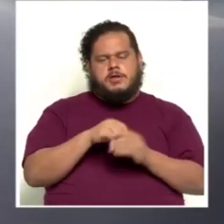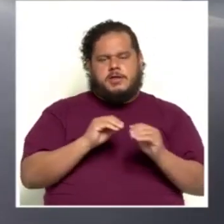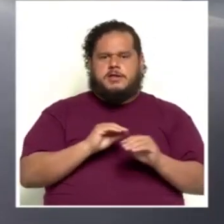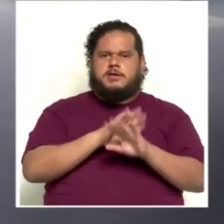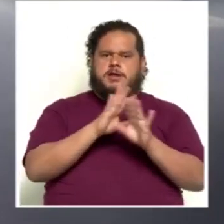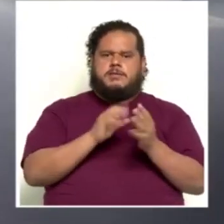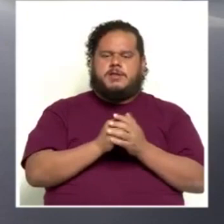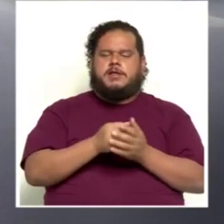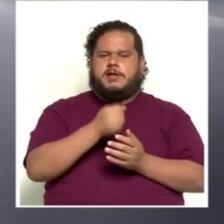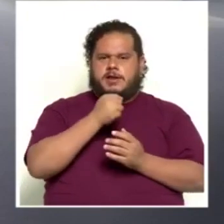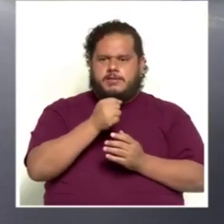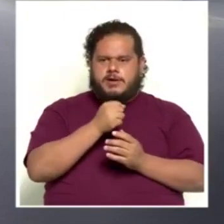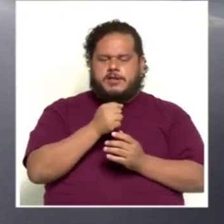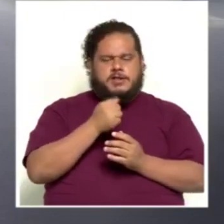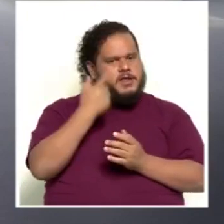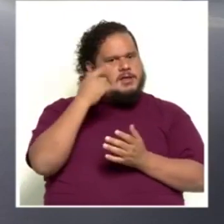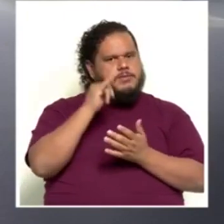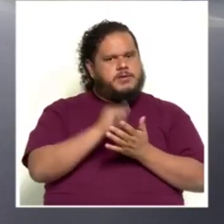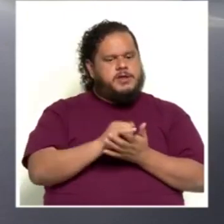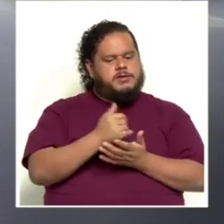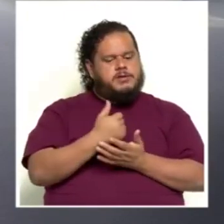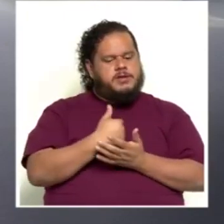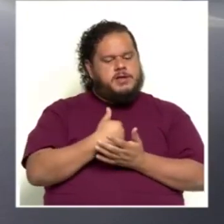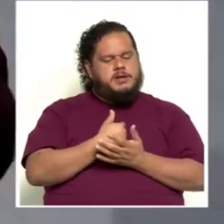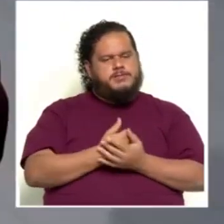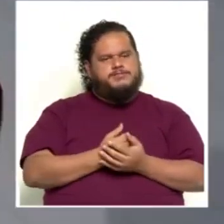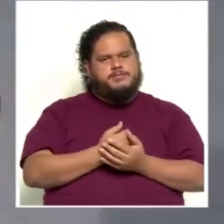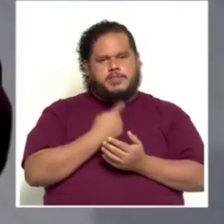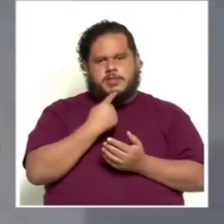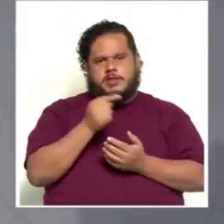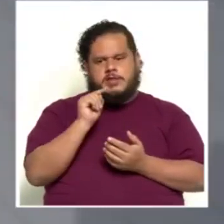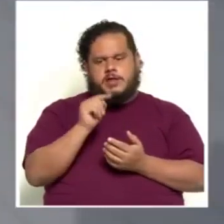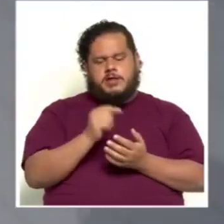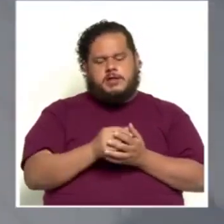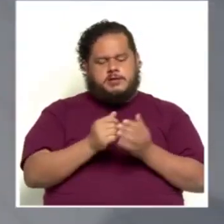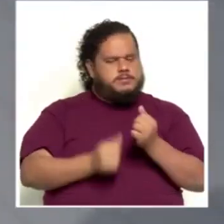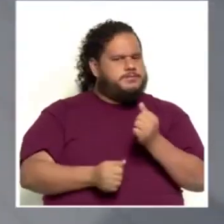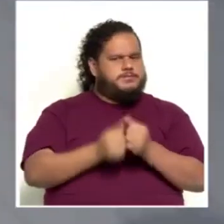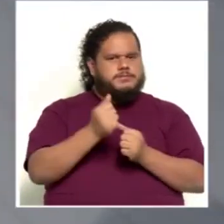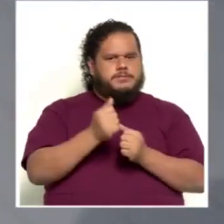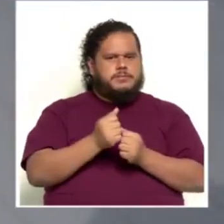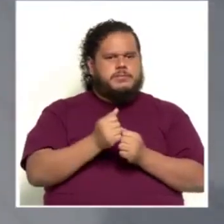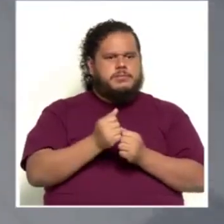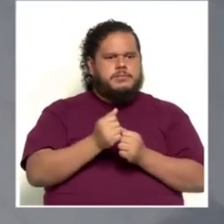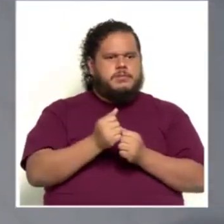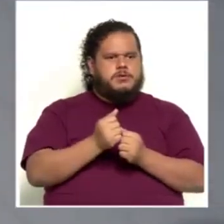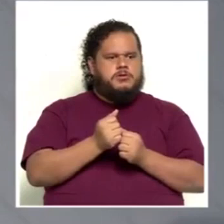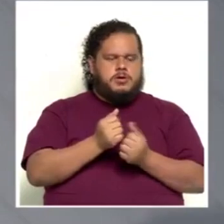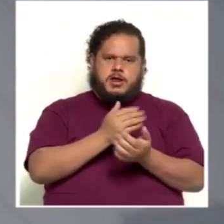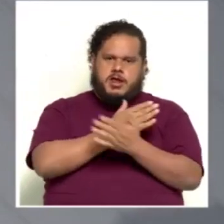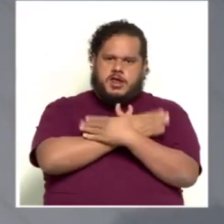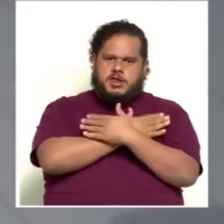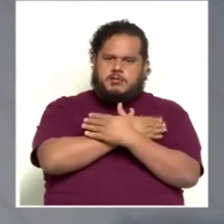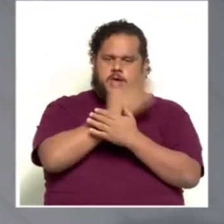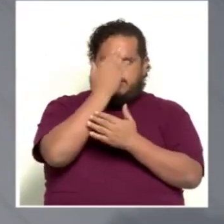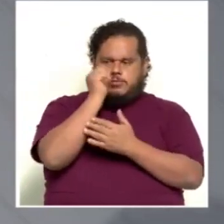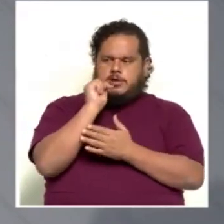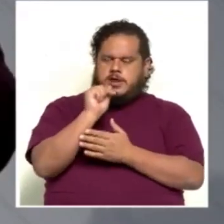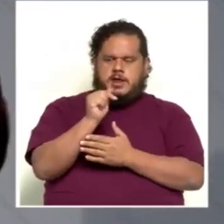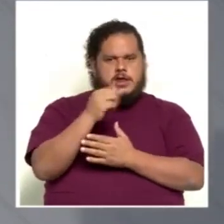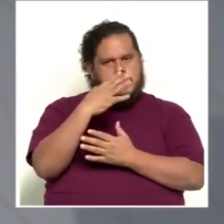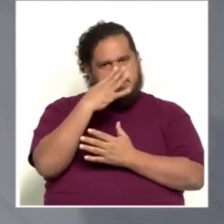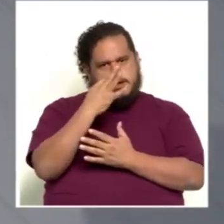la prensa, por la cual no tiene, dice él, mayor estima, ¿verdad? Porque él considera